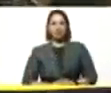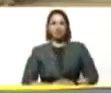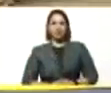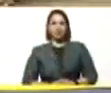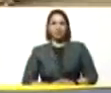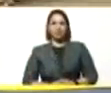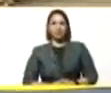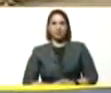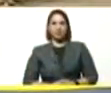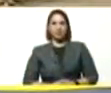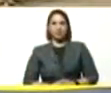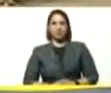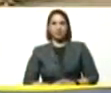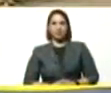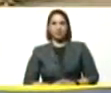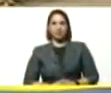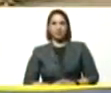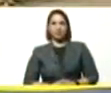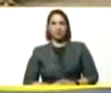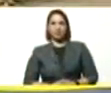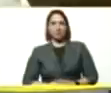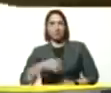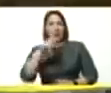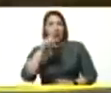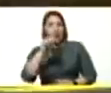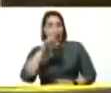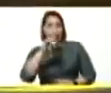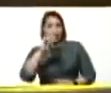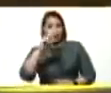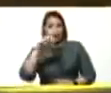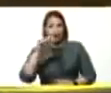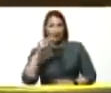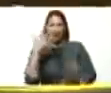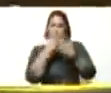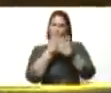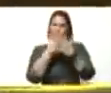Es Karina, no es Delcy, es Karina.